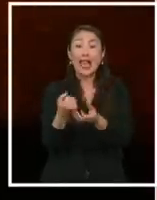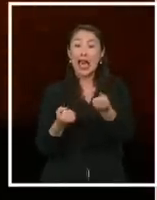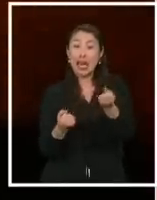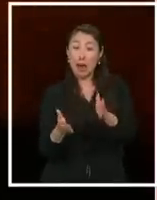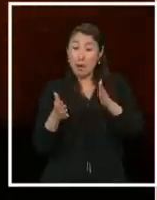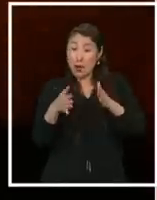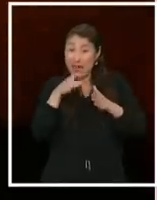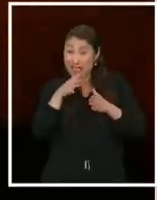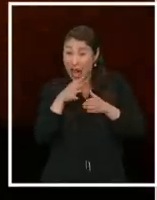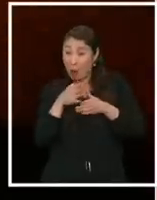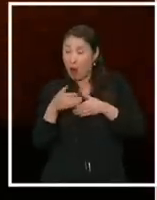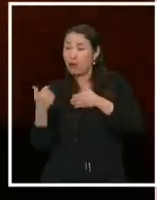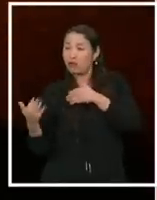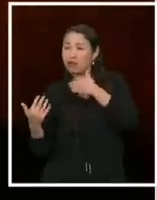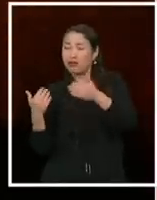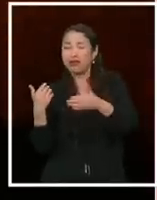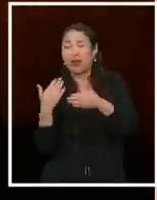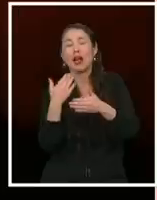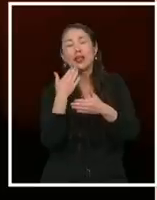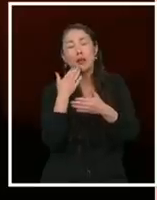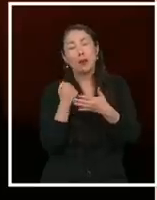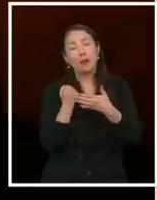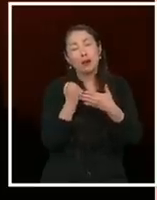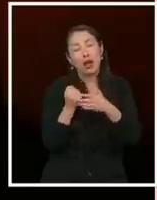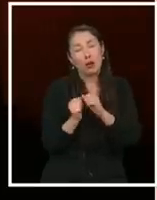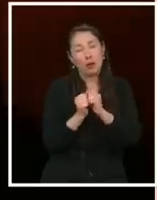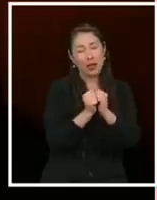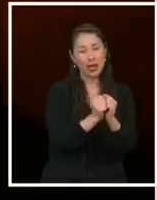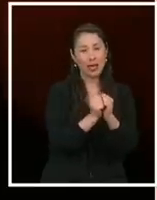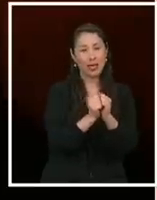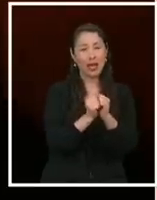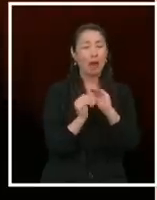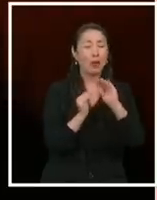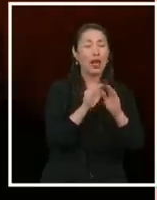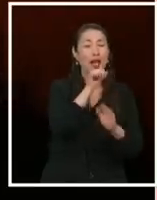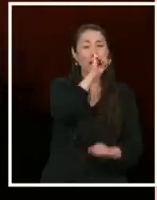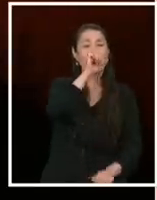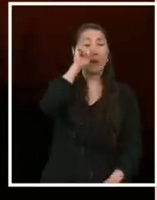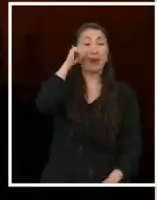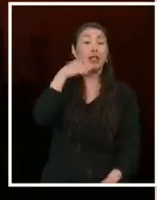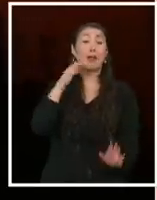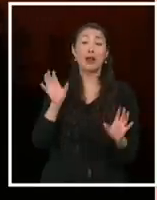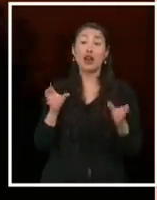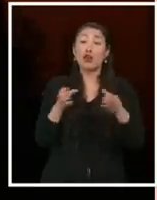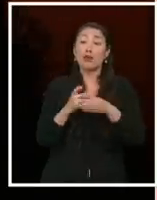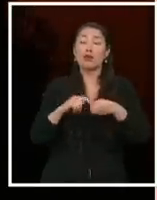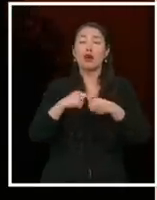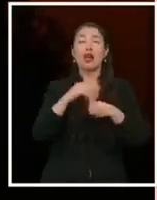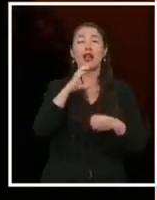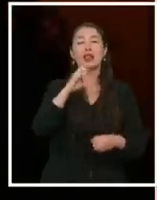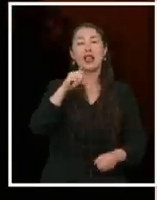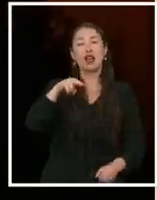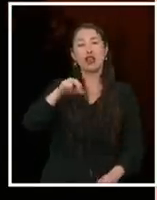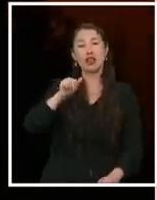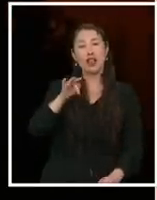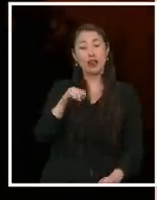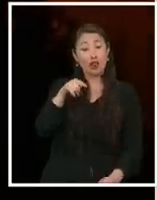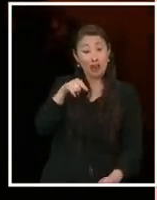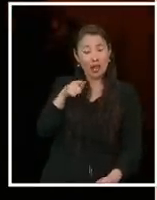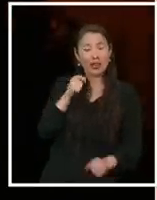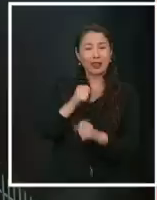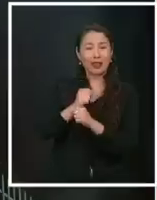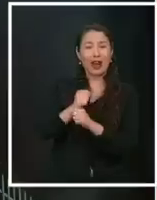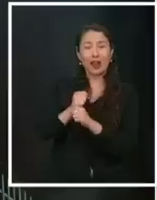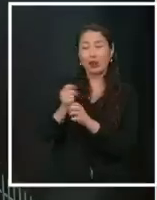precisamente para acompañar la labor que están desempeñando bomberos y las brigadas de CONAF que hoy día combaten el incendio. Gobernador, quería preguntarle también